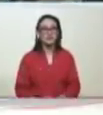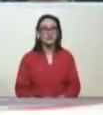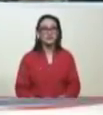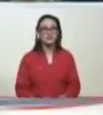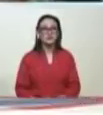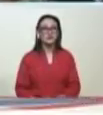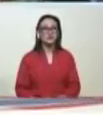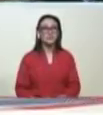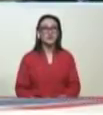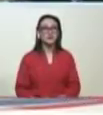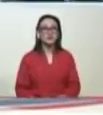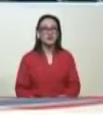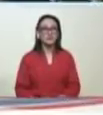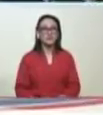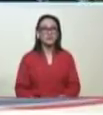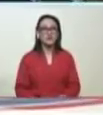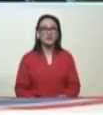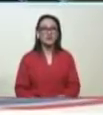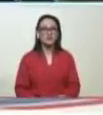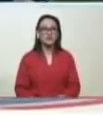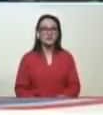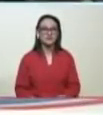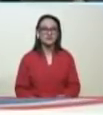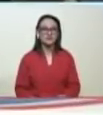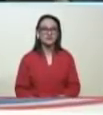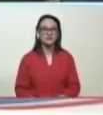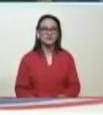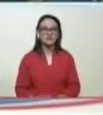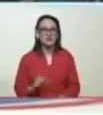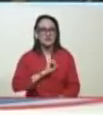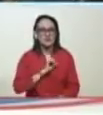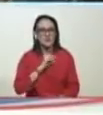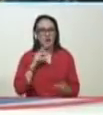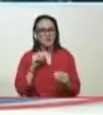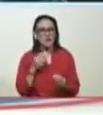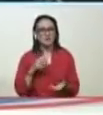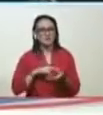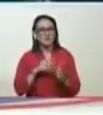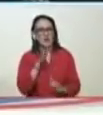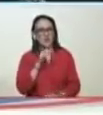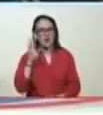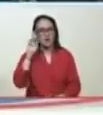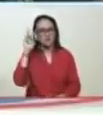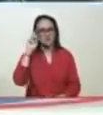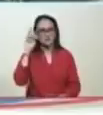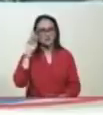Temían hablar, y el que teme hablar es porque no tiene la razón,